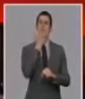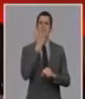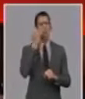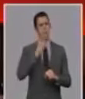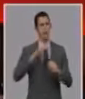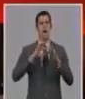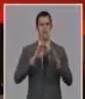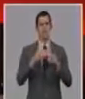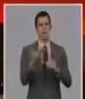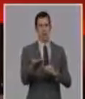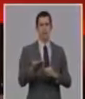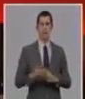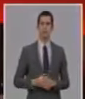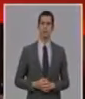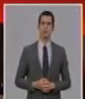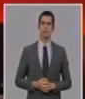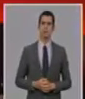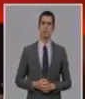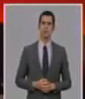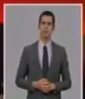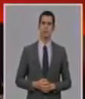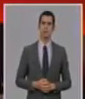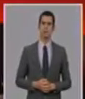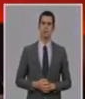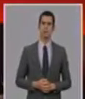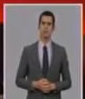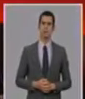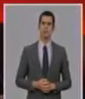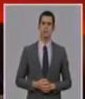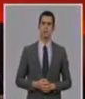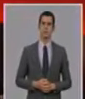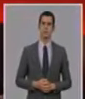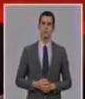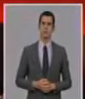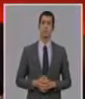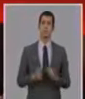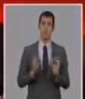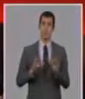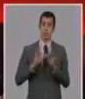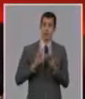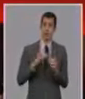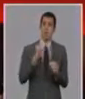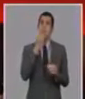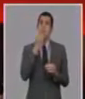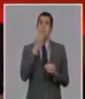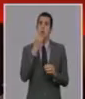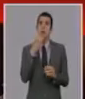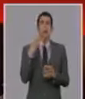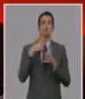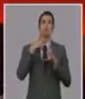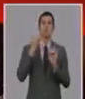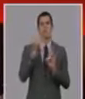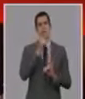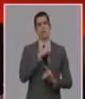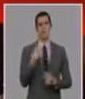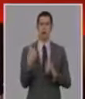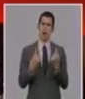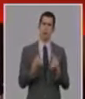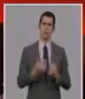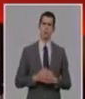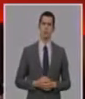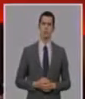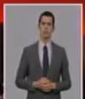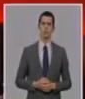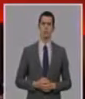ser pacientes más graves, e incluso dentro de ellos son los pacientes que pueden llegar a la mortalidad. Esto es un elemento muy importante y que lo